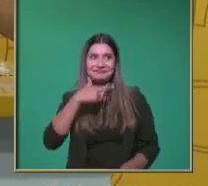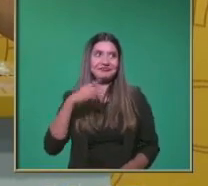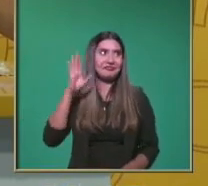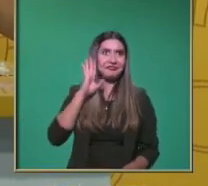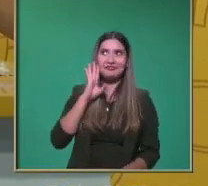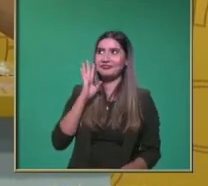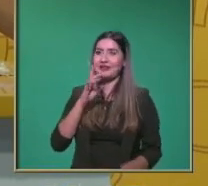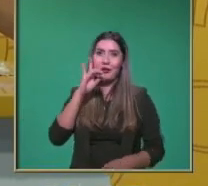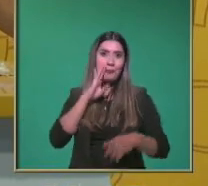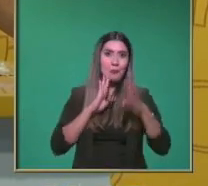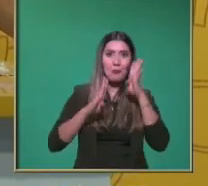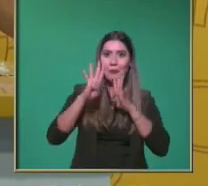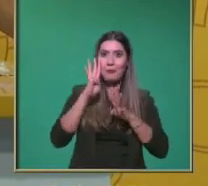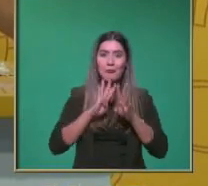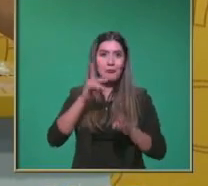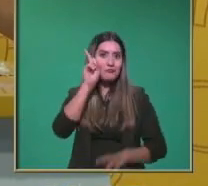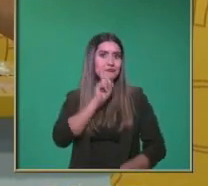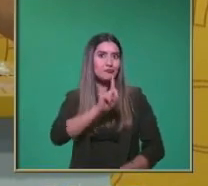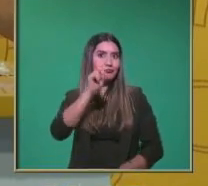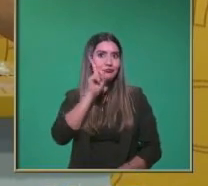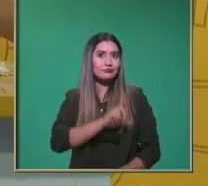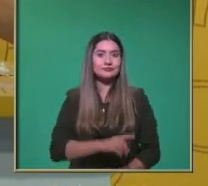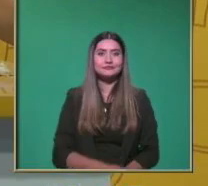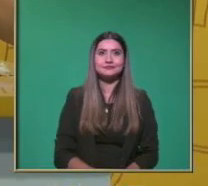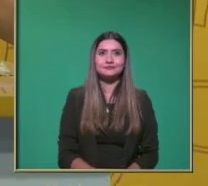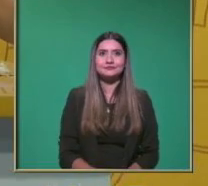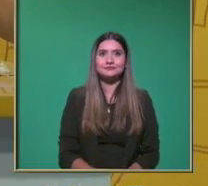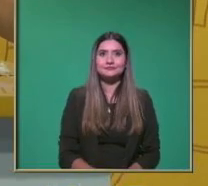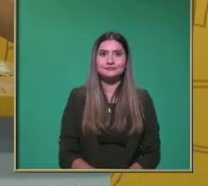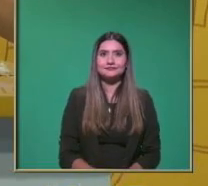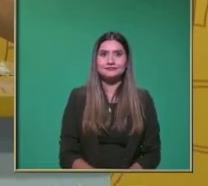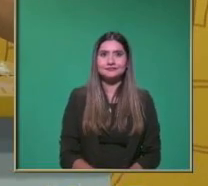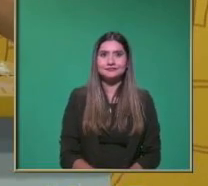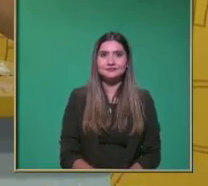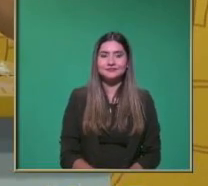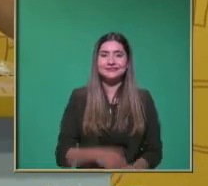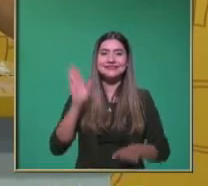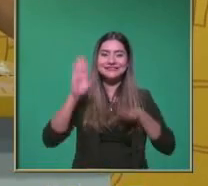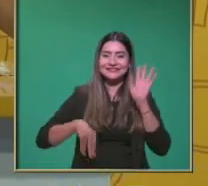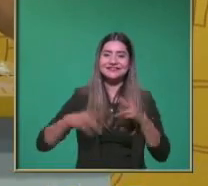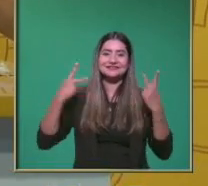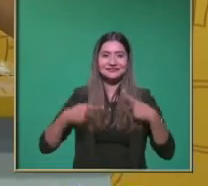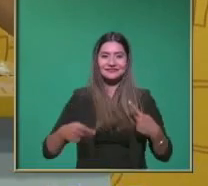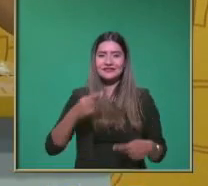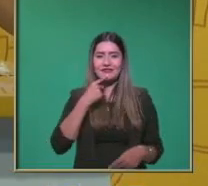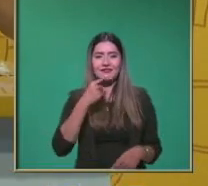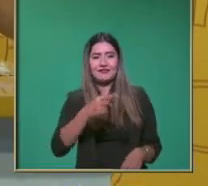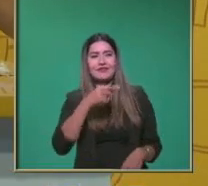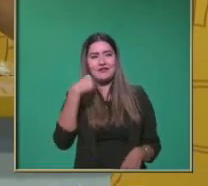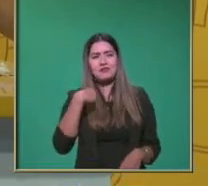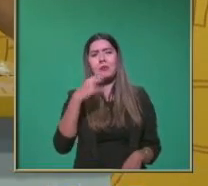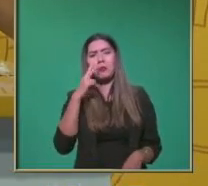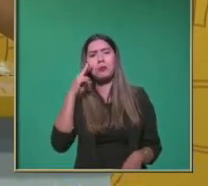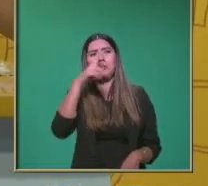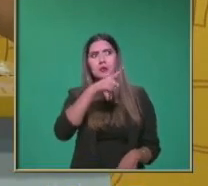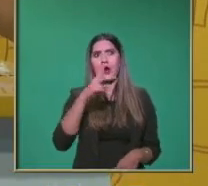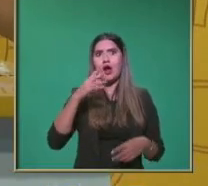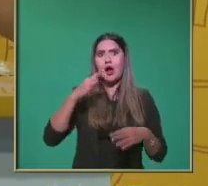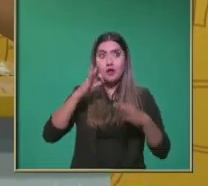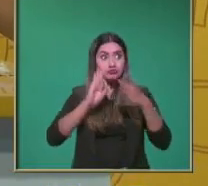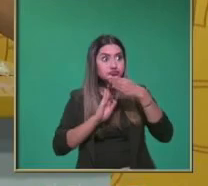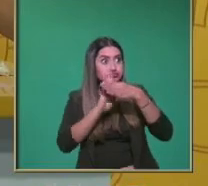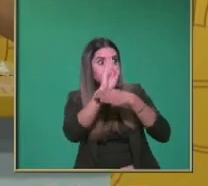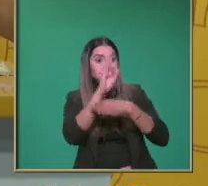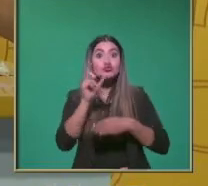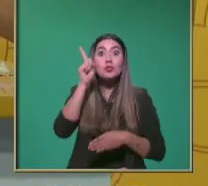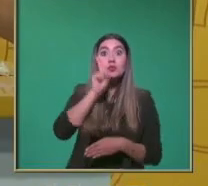mí me ha tocado. O nos despertamos con el susto. Conocer gente que dice, yo escuché a la llorona o yo la vi. Gracias a Dios, a mí nunca me ha tocado ver eso. Ni a